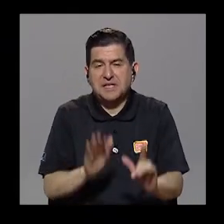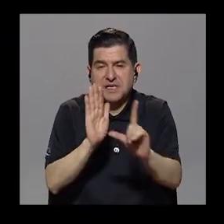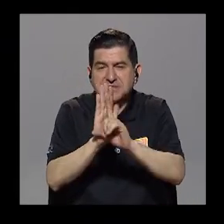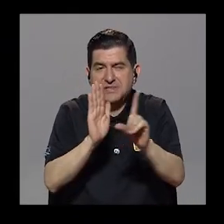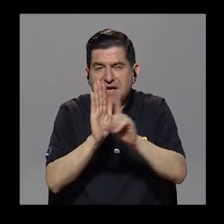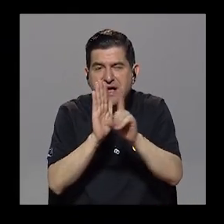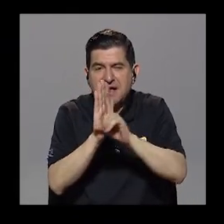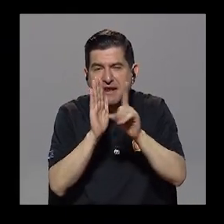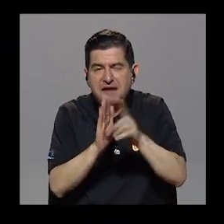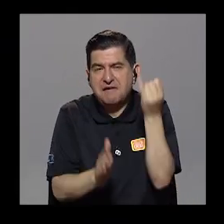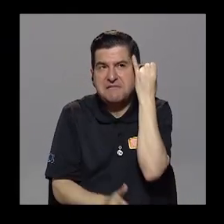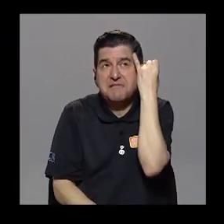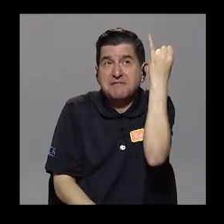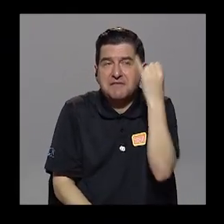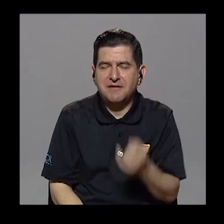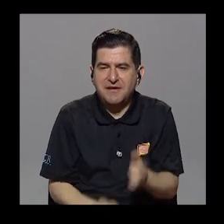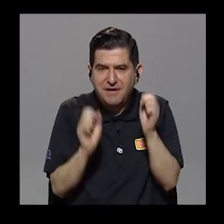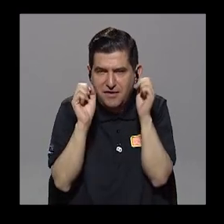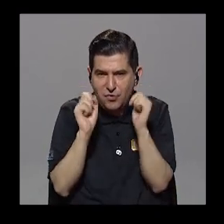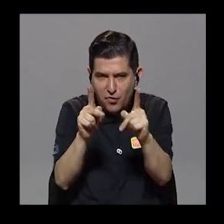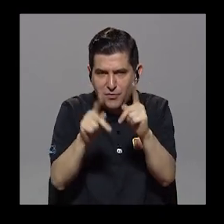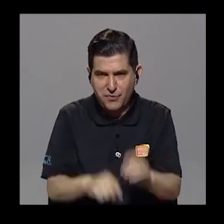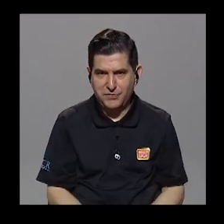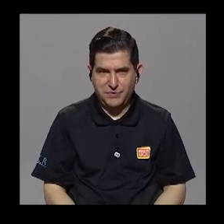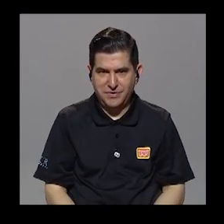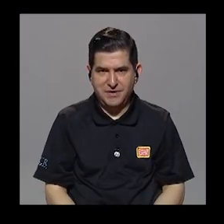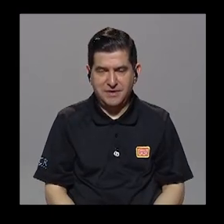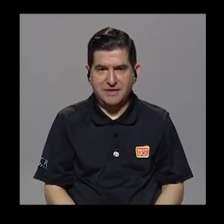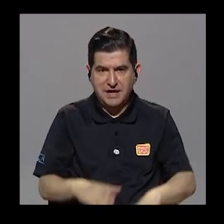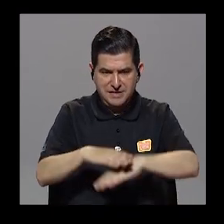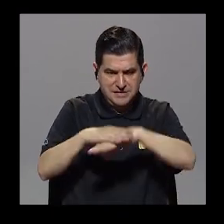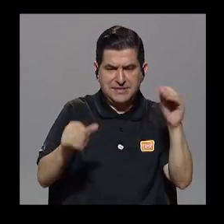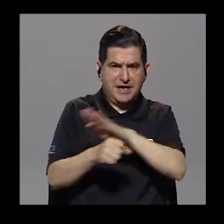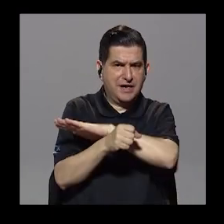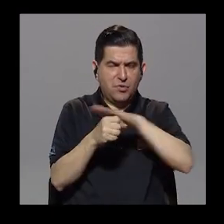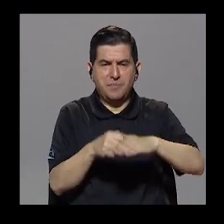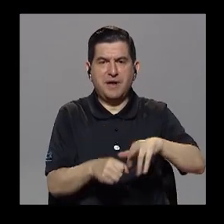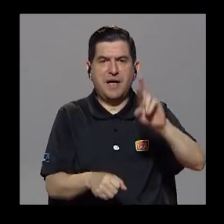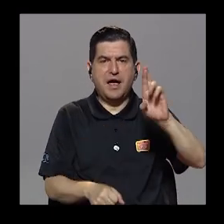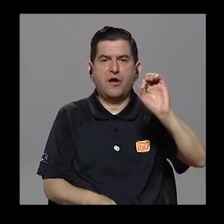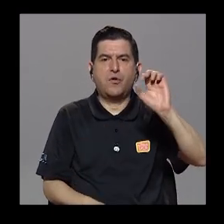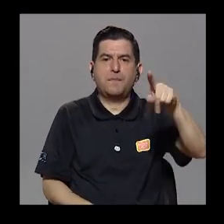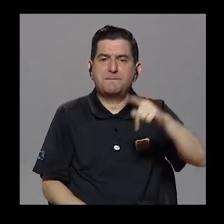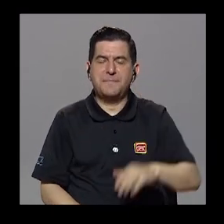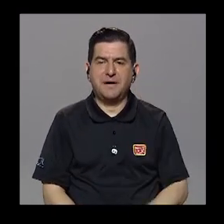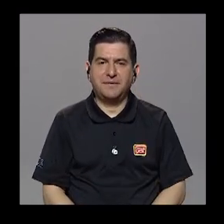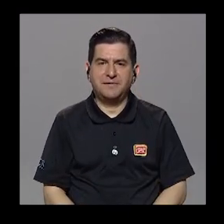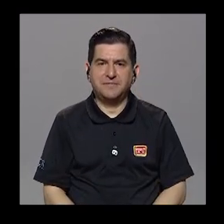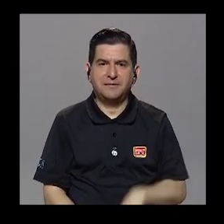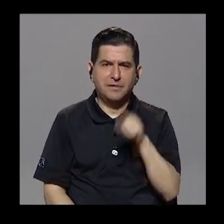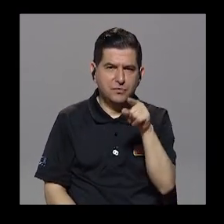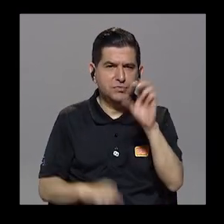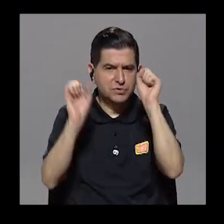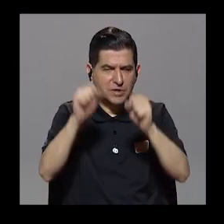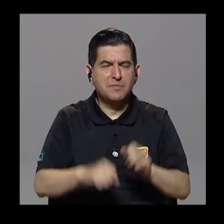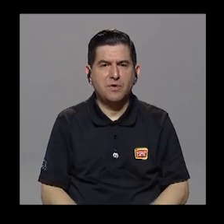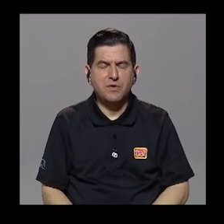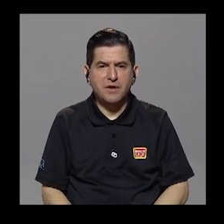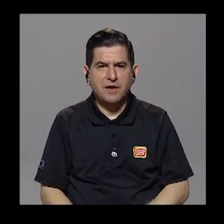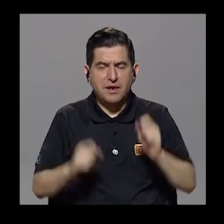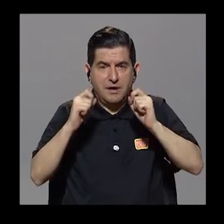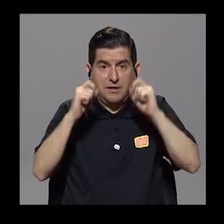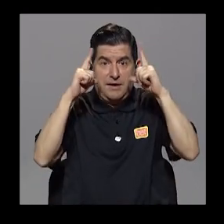sobre todo a la posibilidad de sacar por entero el ROP. Uh-huh. ¿Usted podría hacer como un llamado de atención